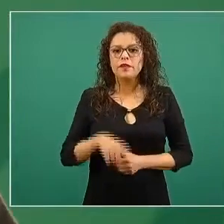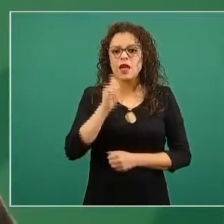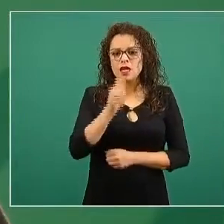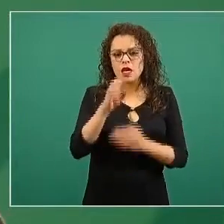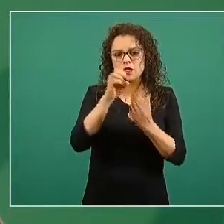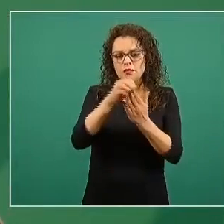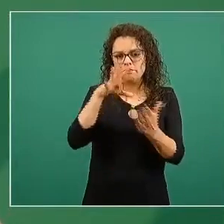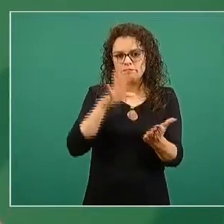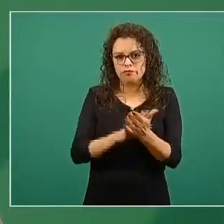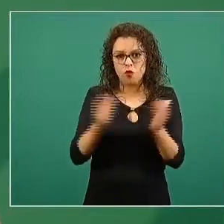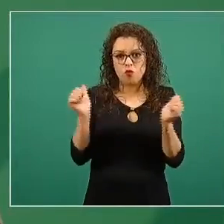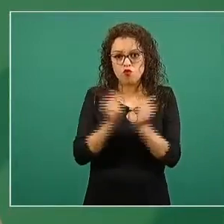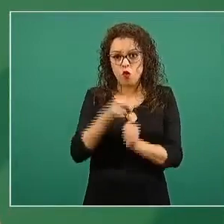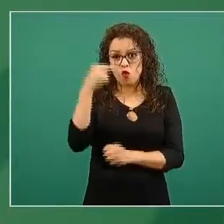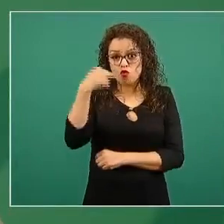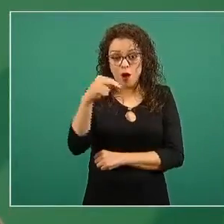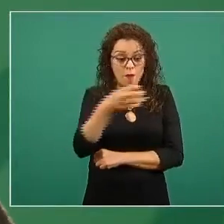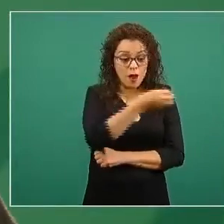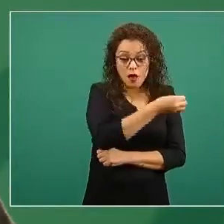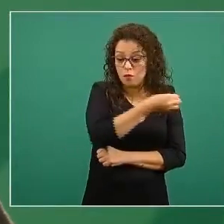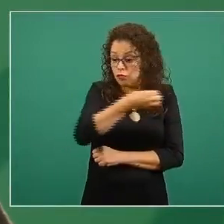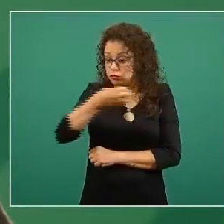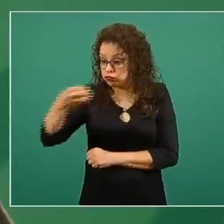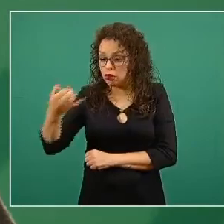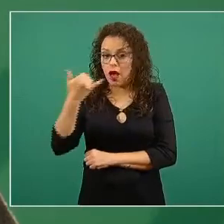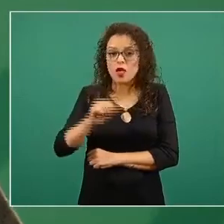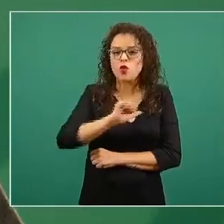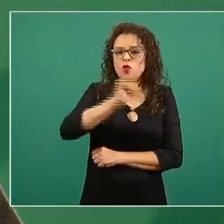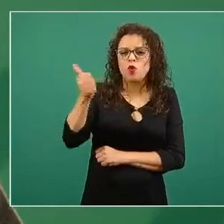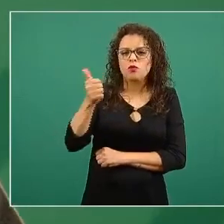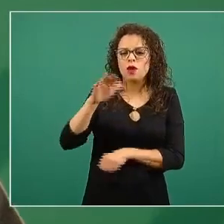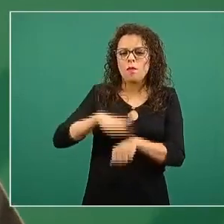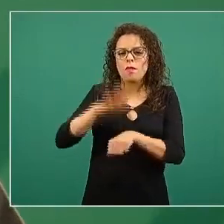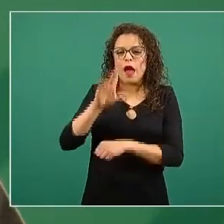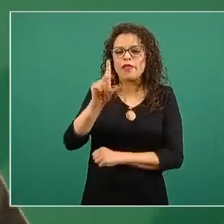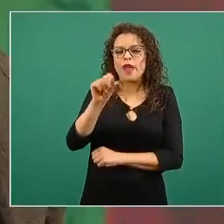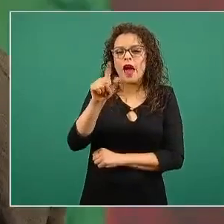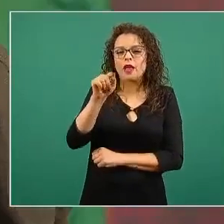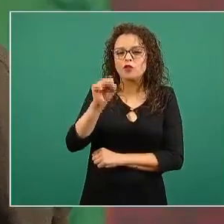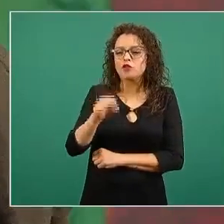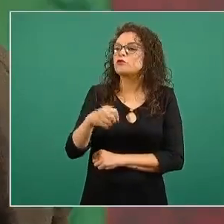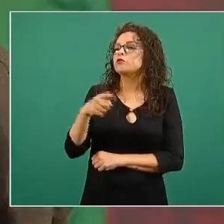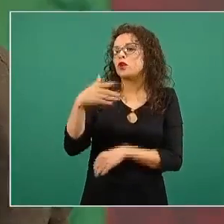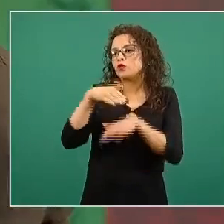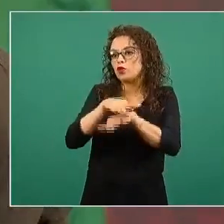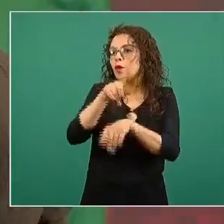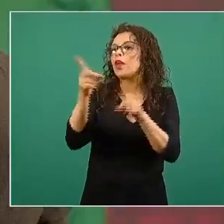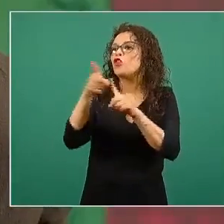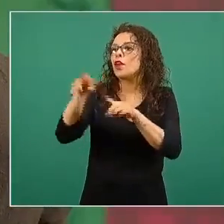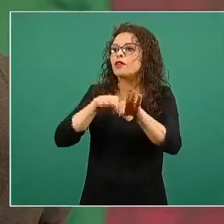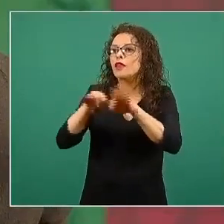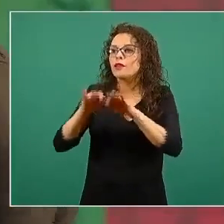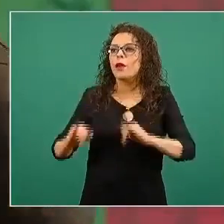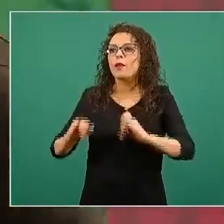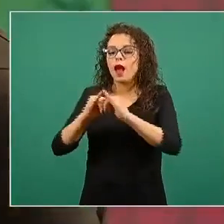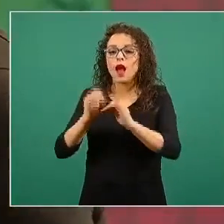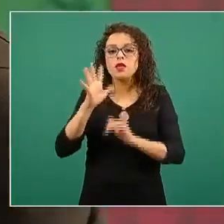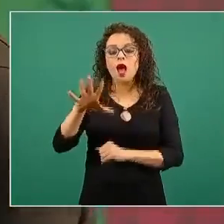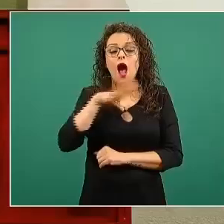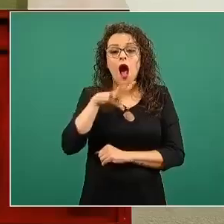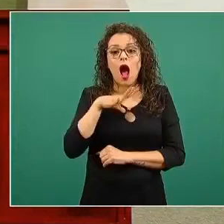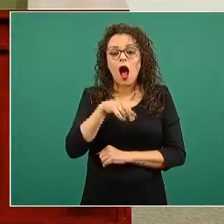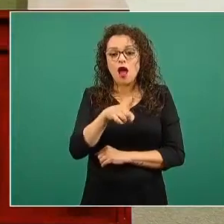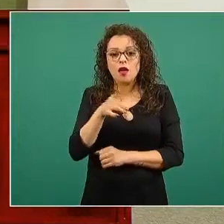nominal con nombre y apellido y otros datos más de la institución a la que pertenece, que ya están en el sistema. Entonces, cuando una